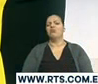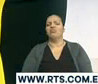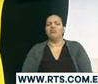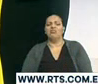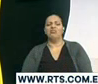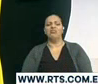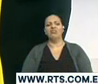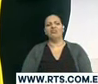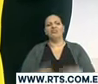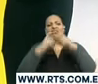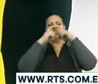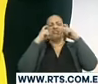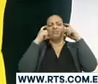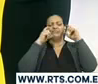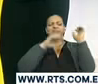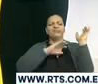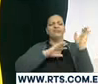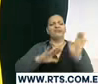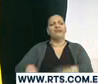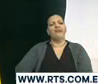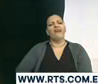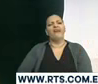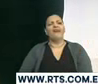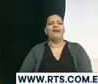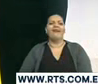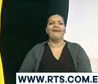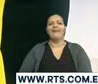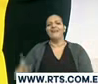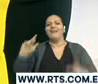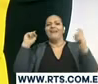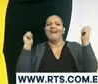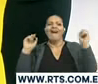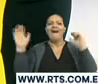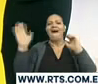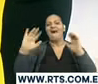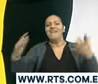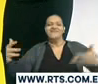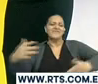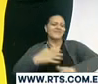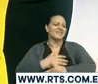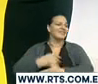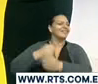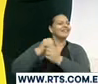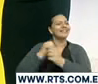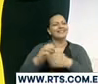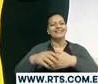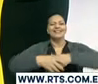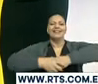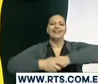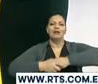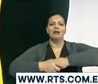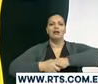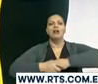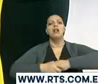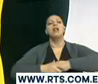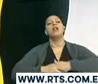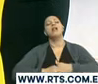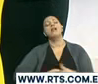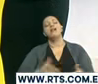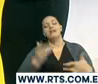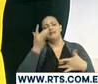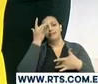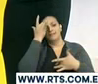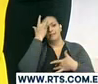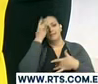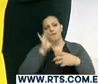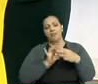así del que me importismo, vamos a terminar con problemas. Los mismos problemas que aún no se nos borra